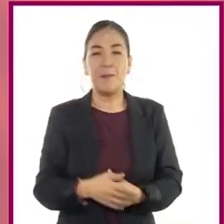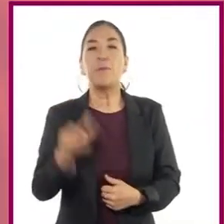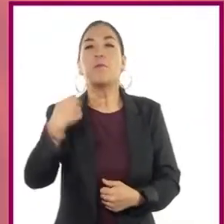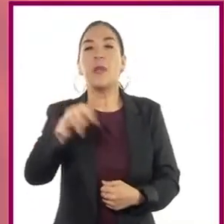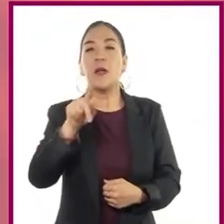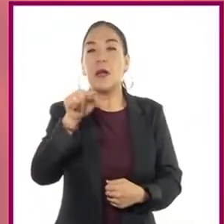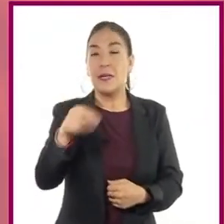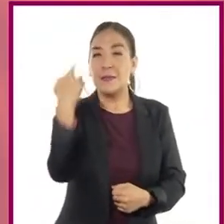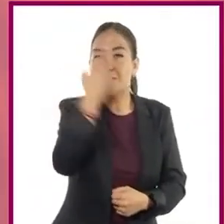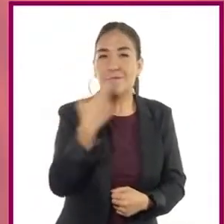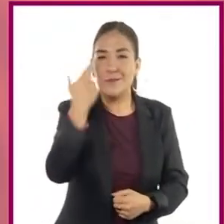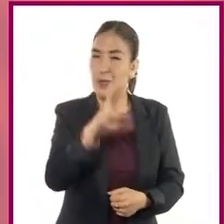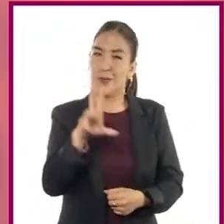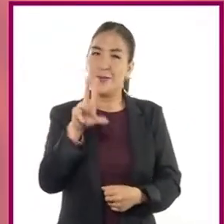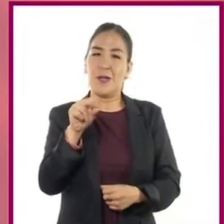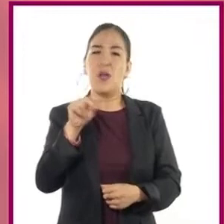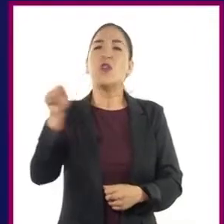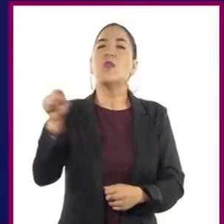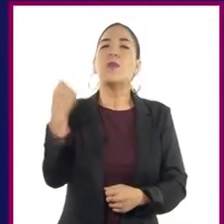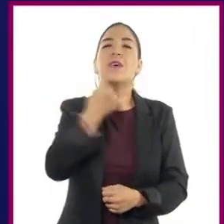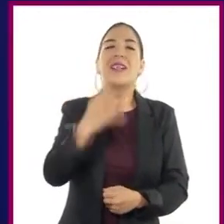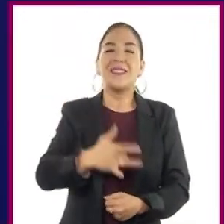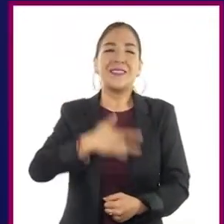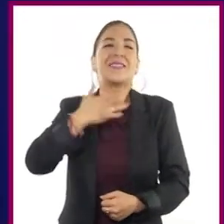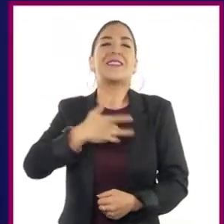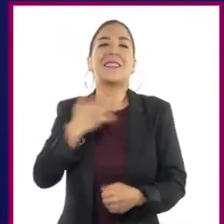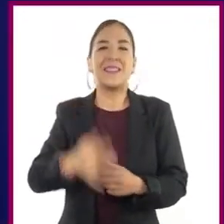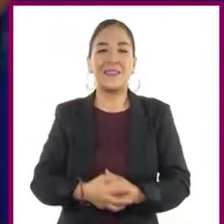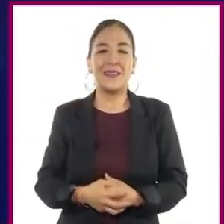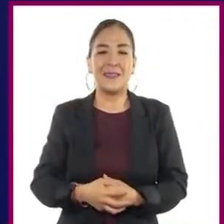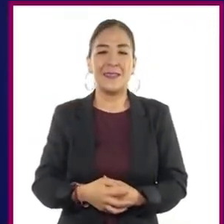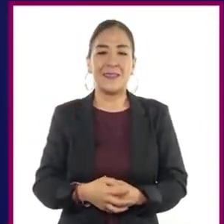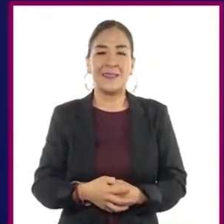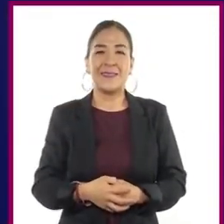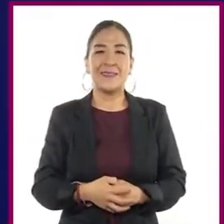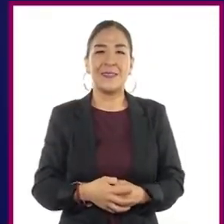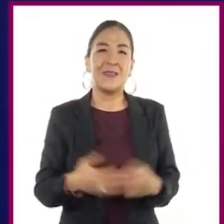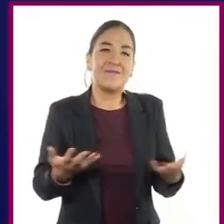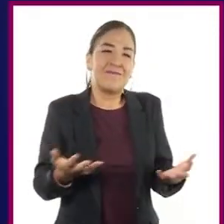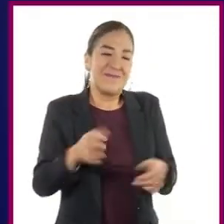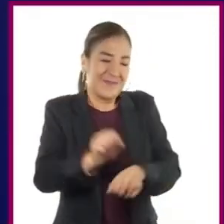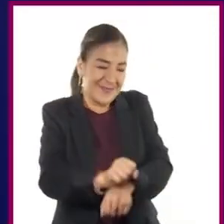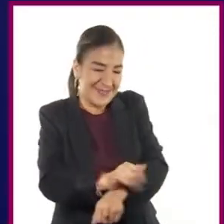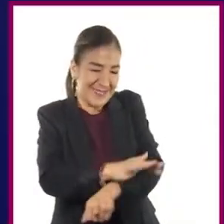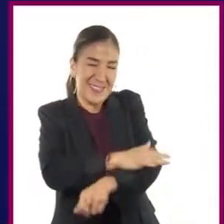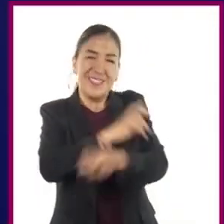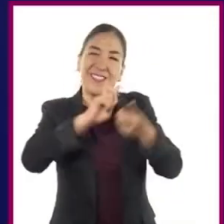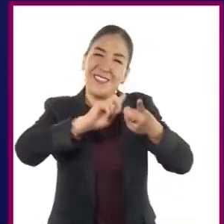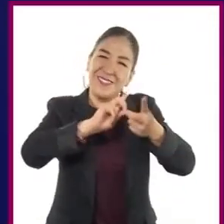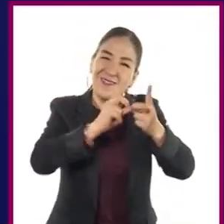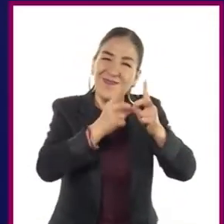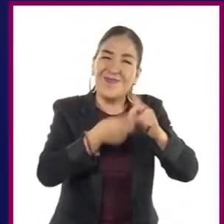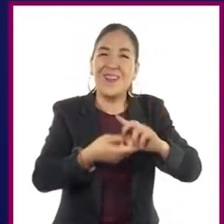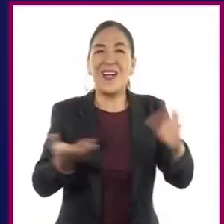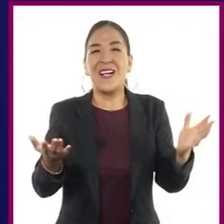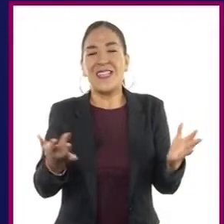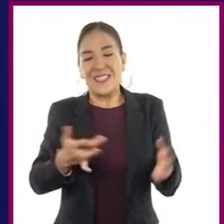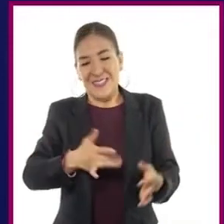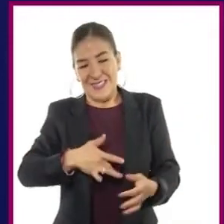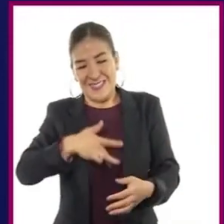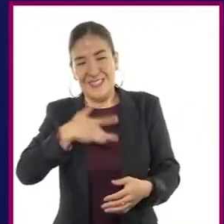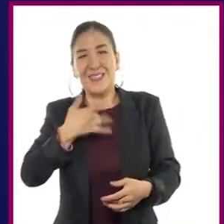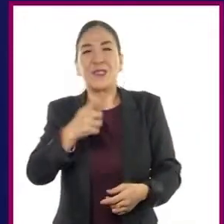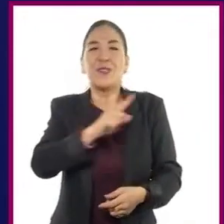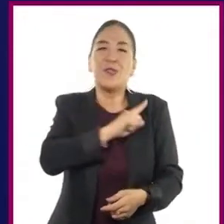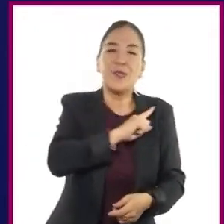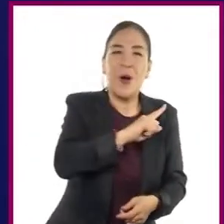un análisis. ¿Qué te transmite? Ah, pues nostalgia, soledad, pero